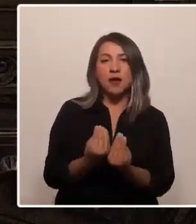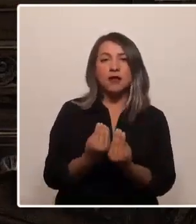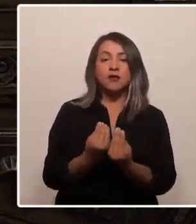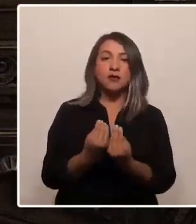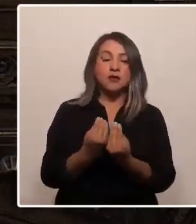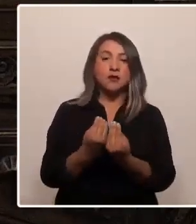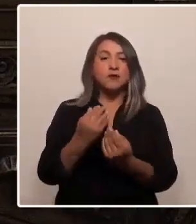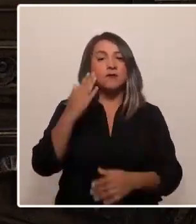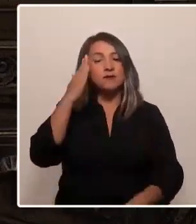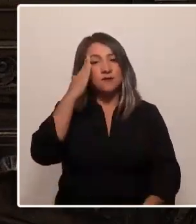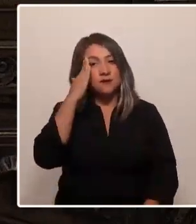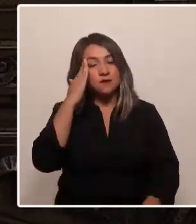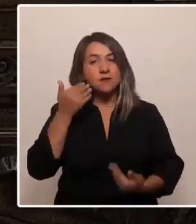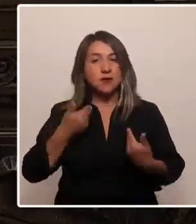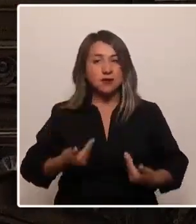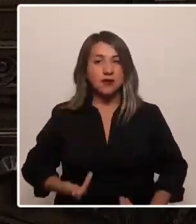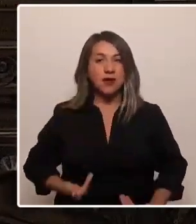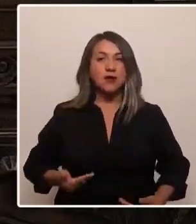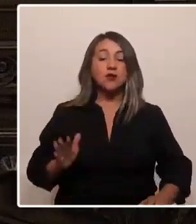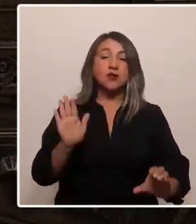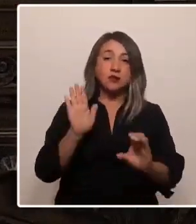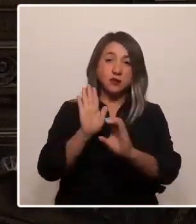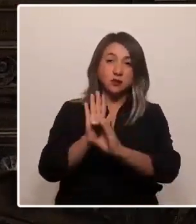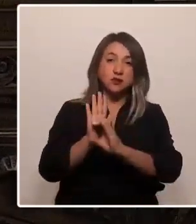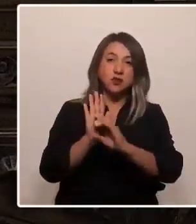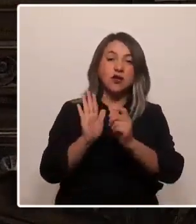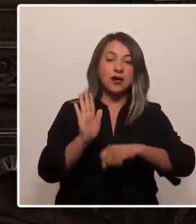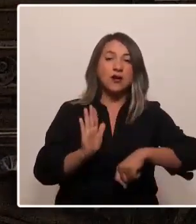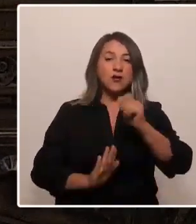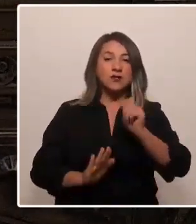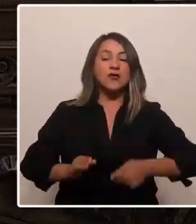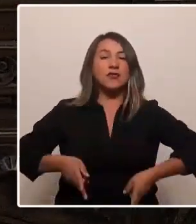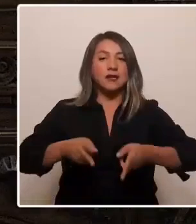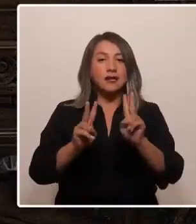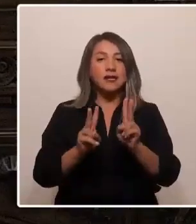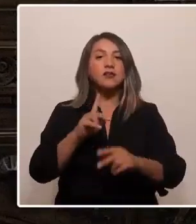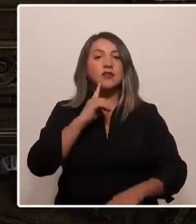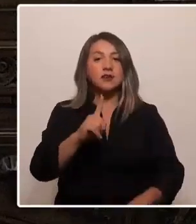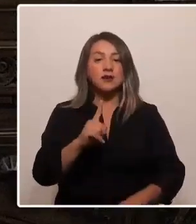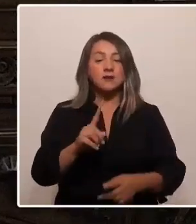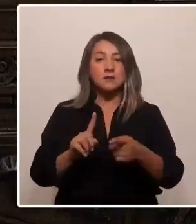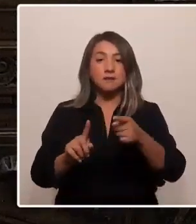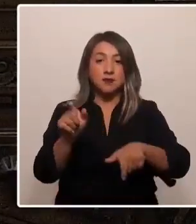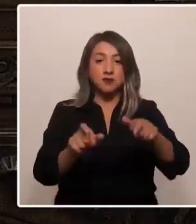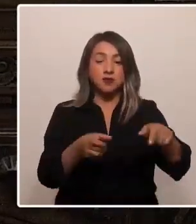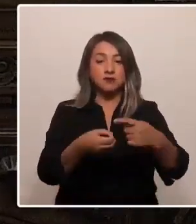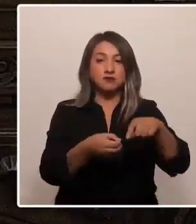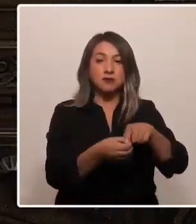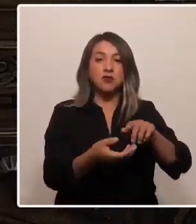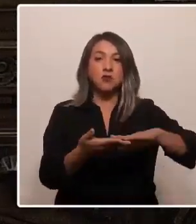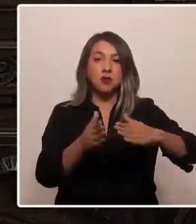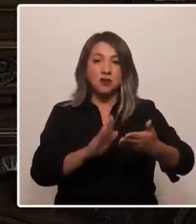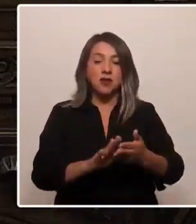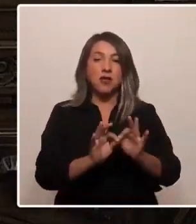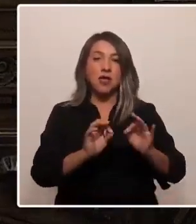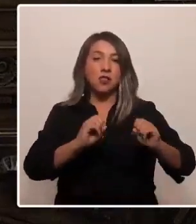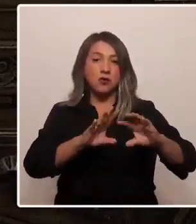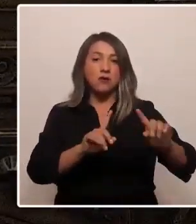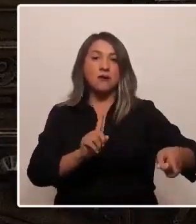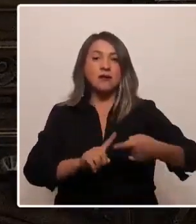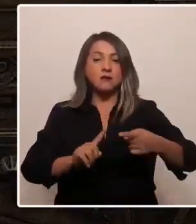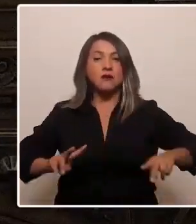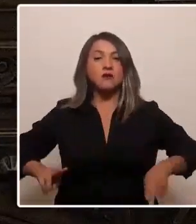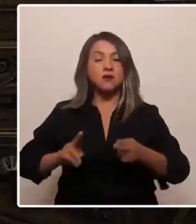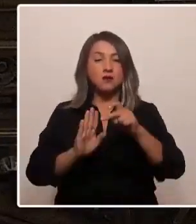y mental. La Constitución reconoce el derecho de las y los integrantes de cada comunidad educativa a participar en la construcción del